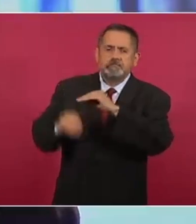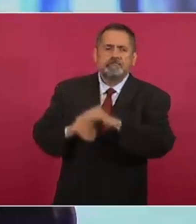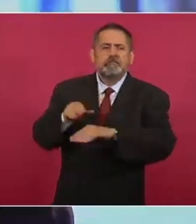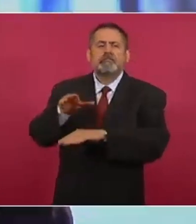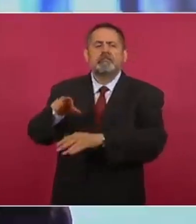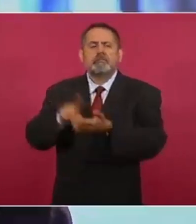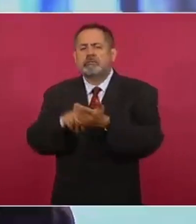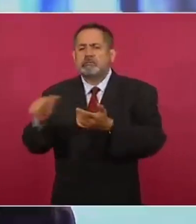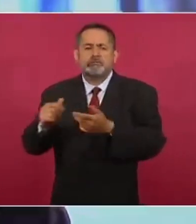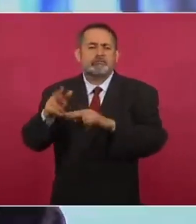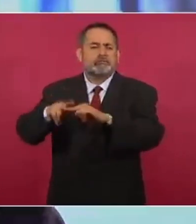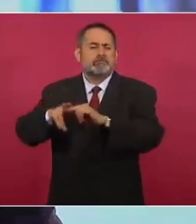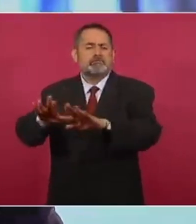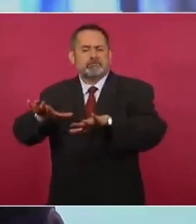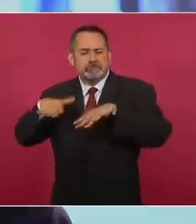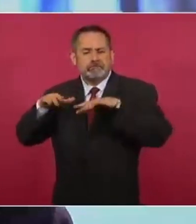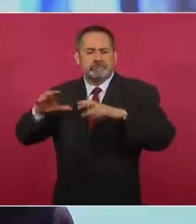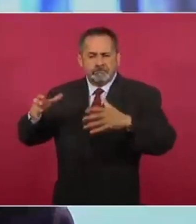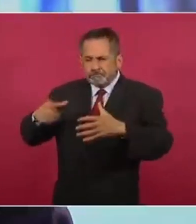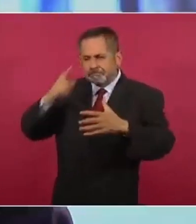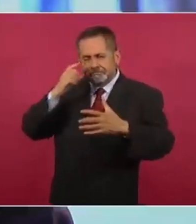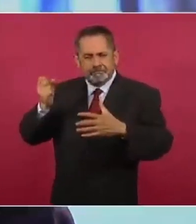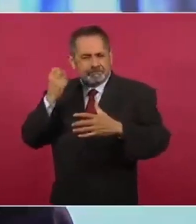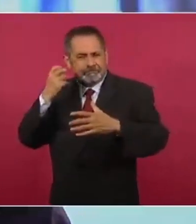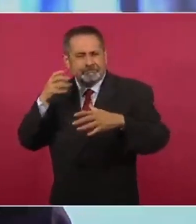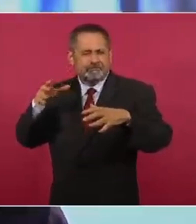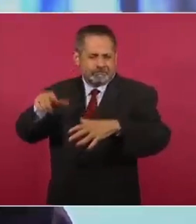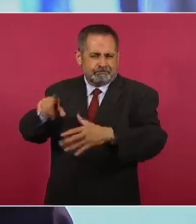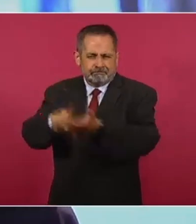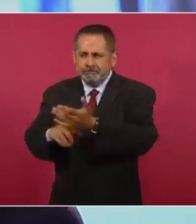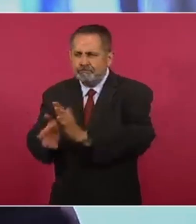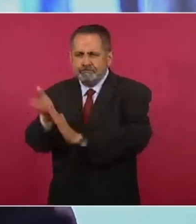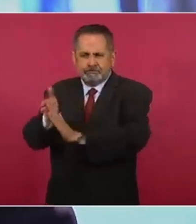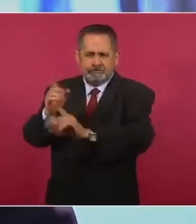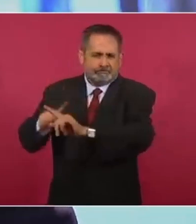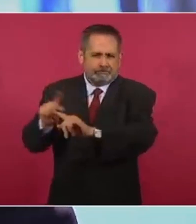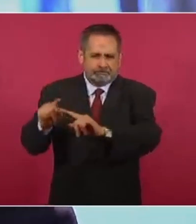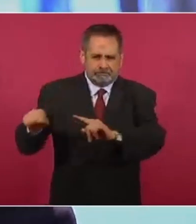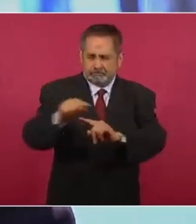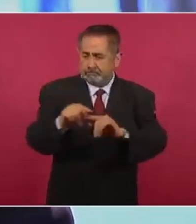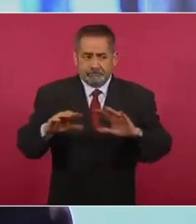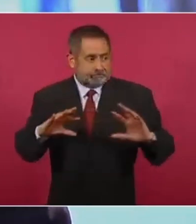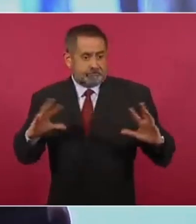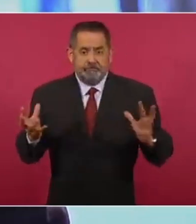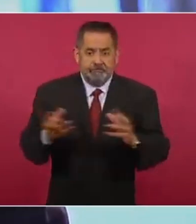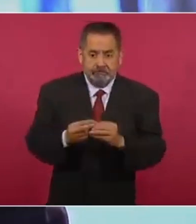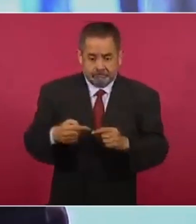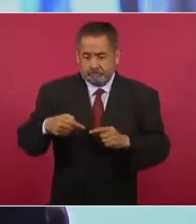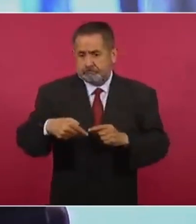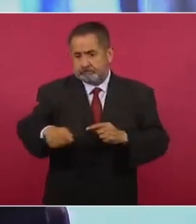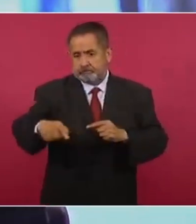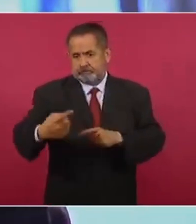con auditorios con con otras con otras con otros servicios y que terminaría también este mismo